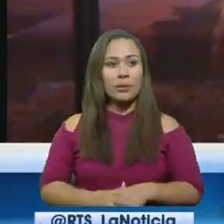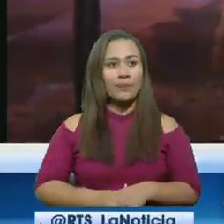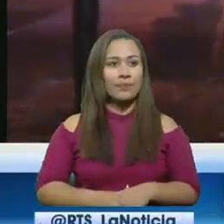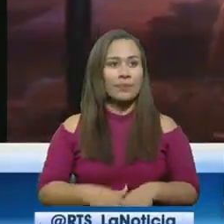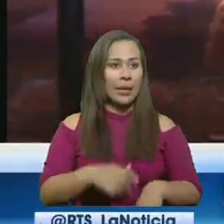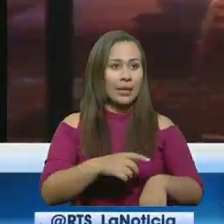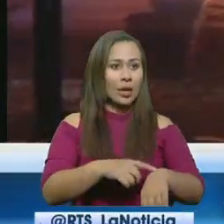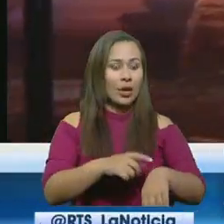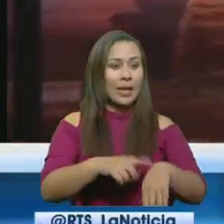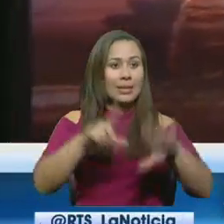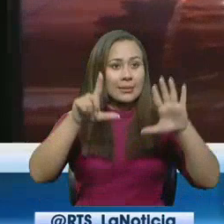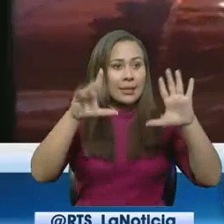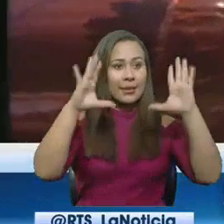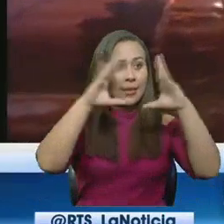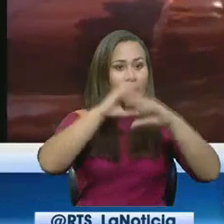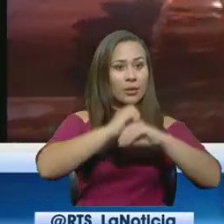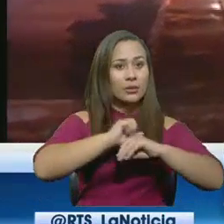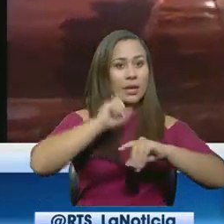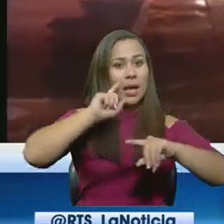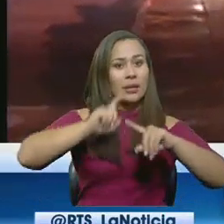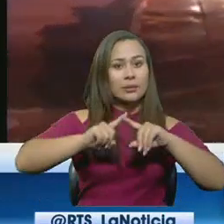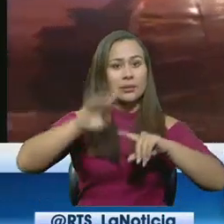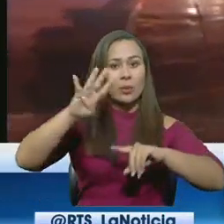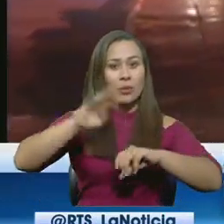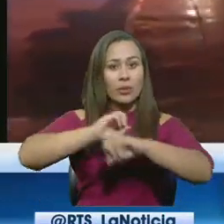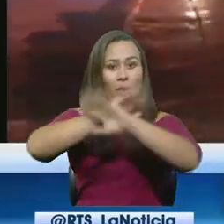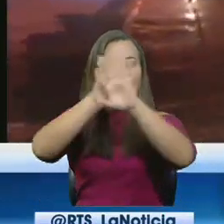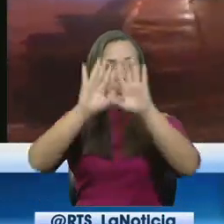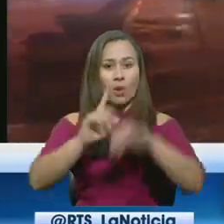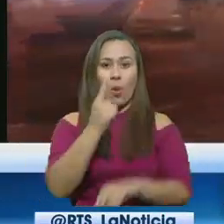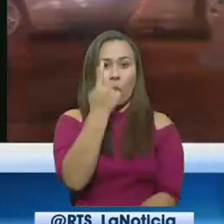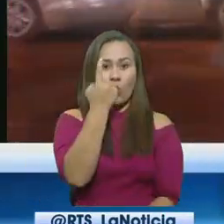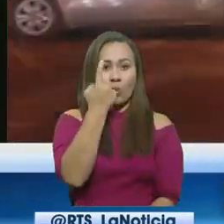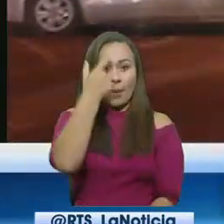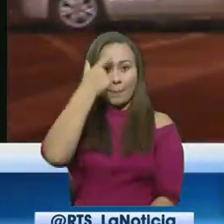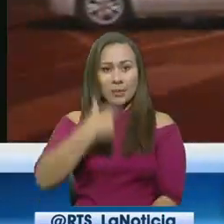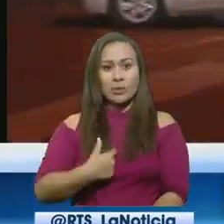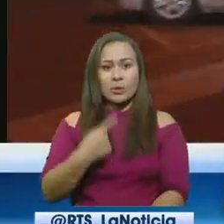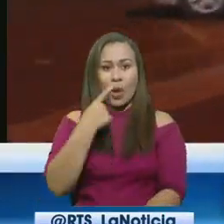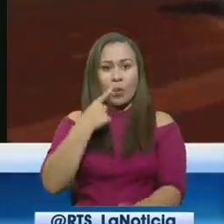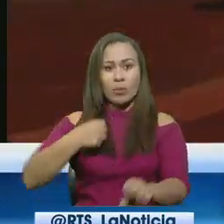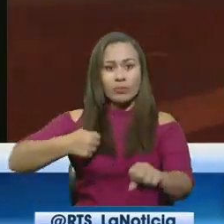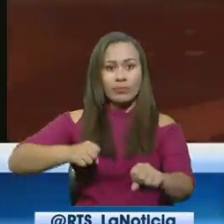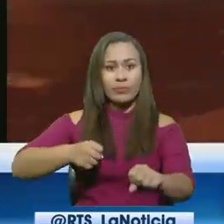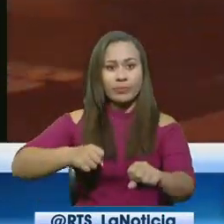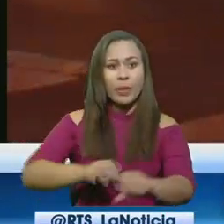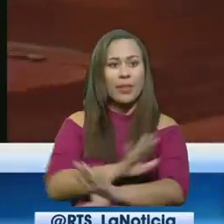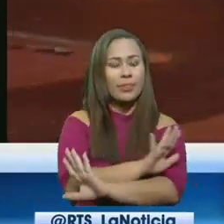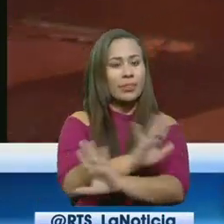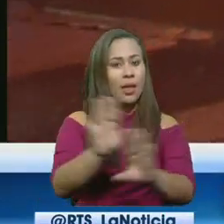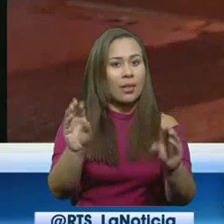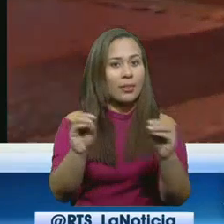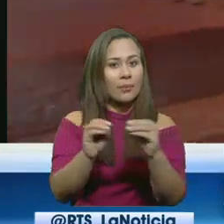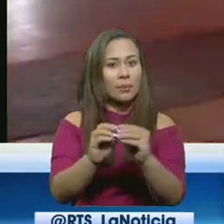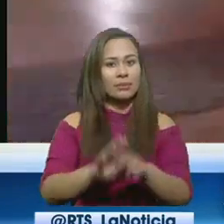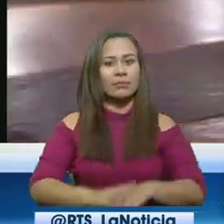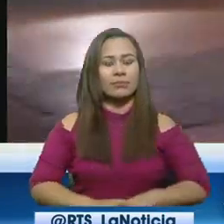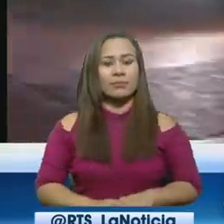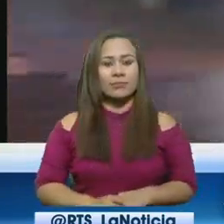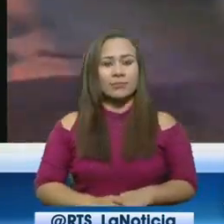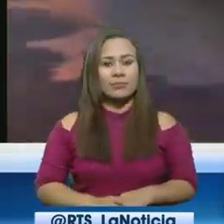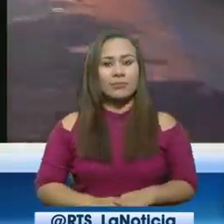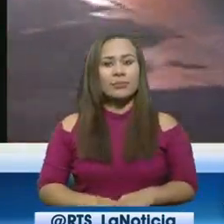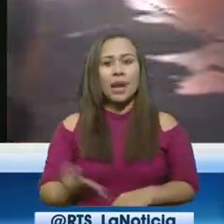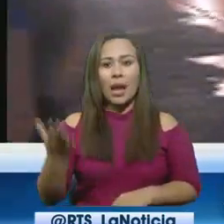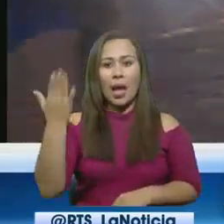19 horas hasta las 4 de la mañana una sola persona por moto. Igual esa es la ordenanza que se estaba discutiendo desde